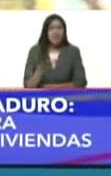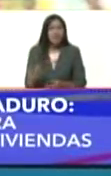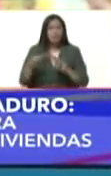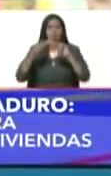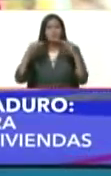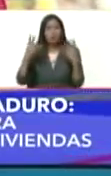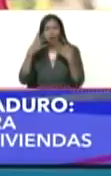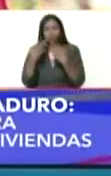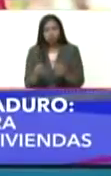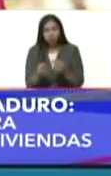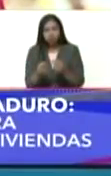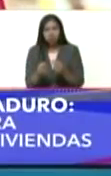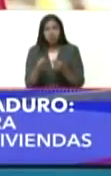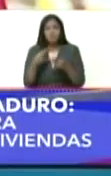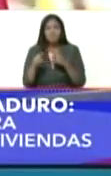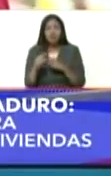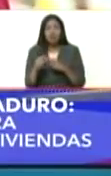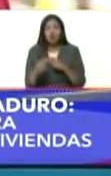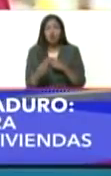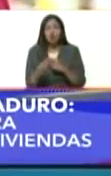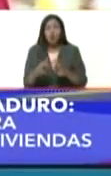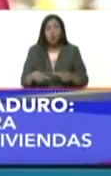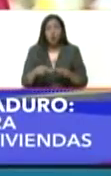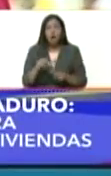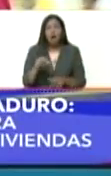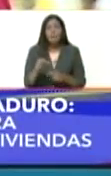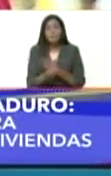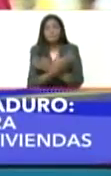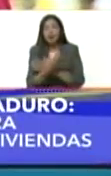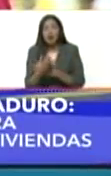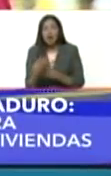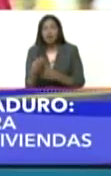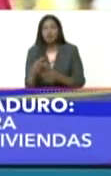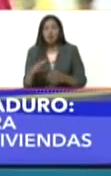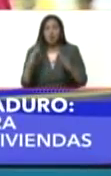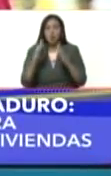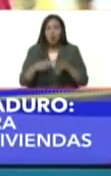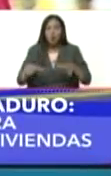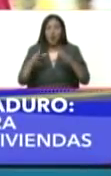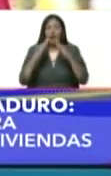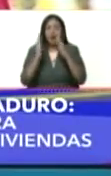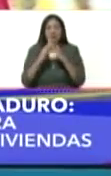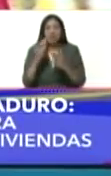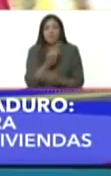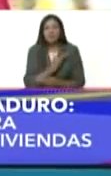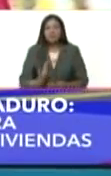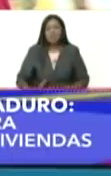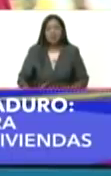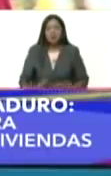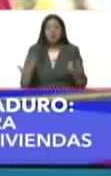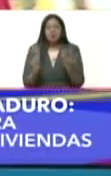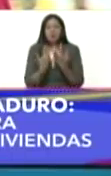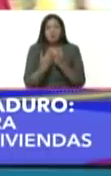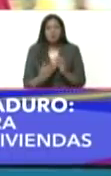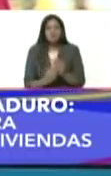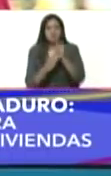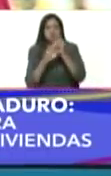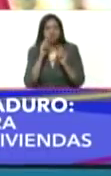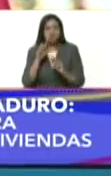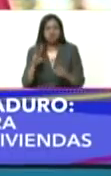entendimiento. Pero en el Palacio de Nariño, el Palacio Presidencial de Bogotá, gobierna un gobierno guerrerista,